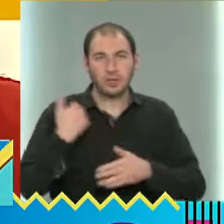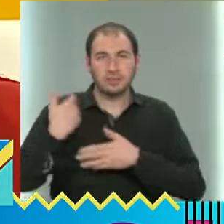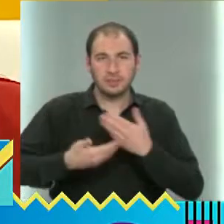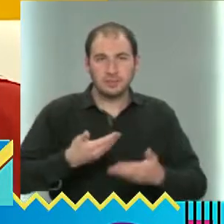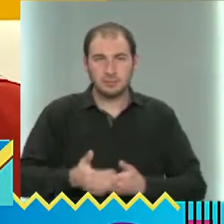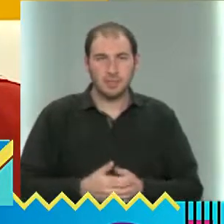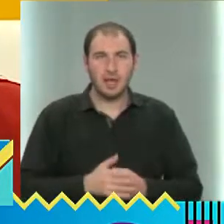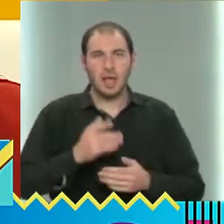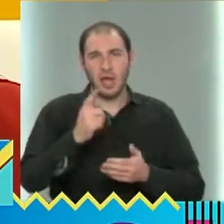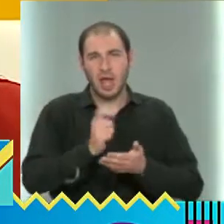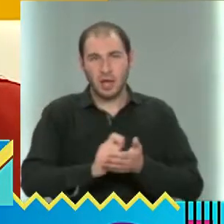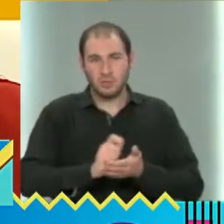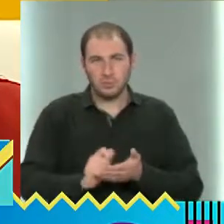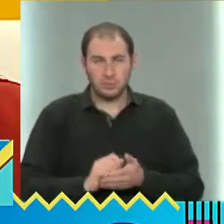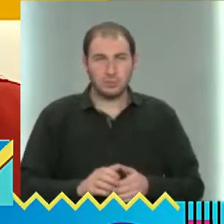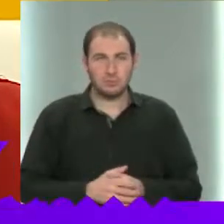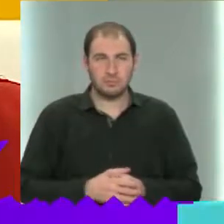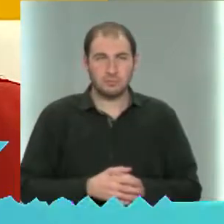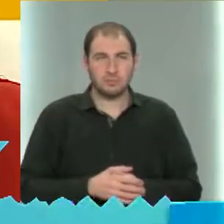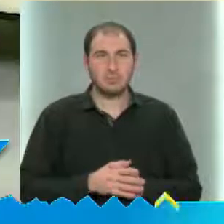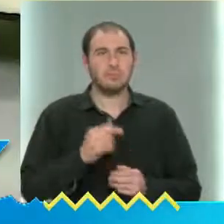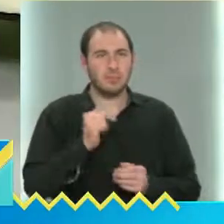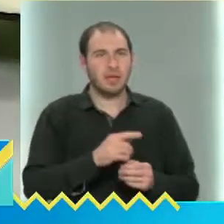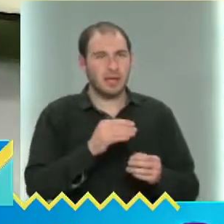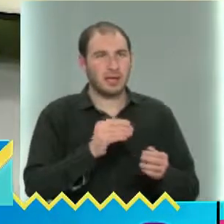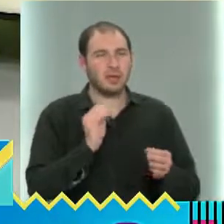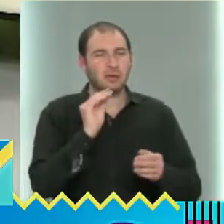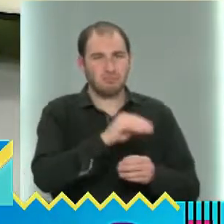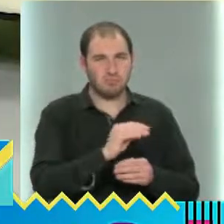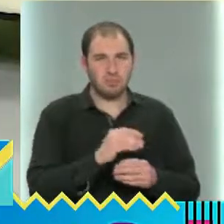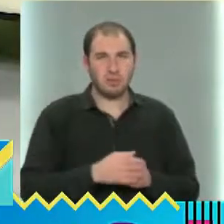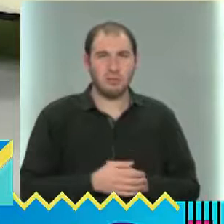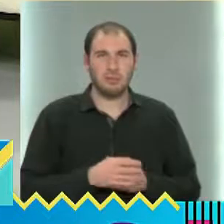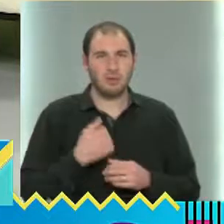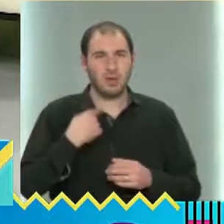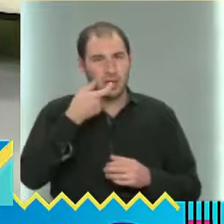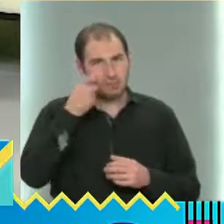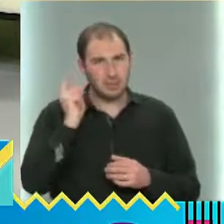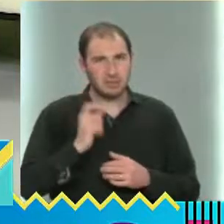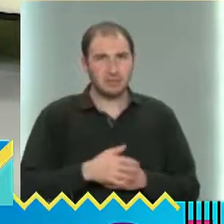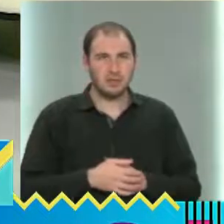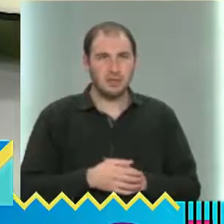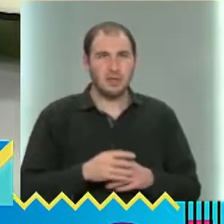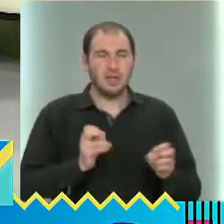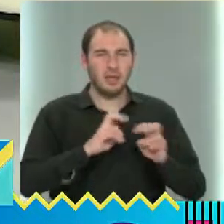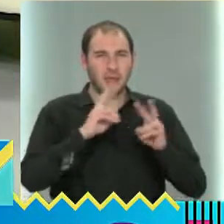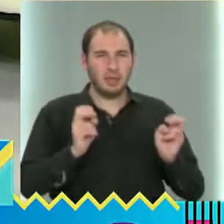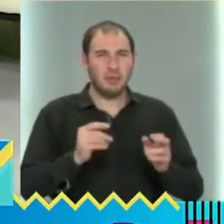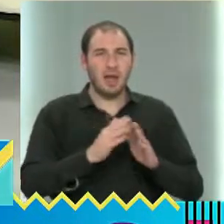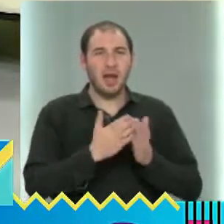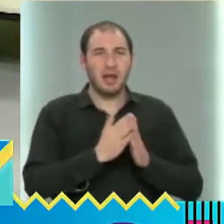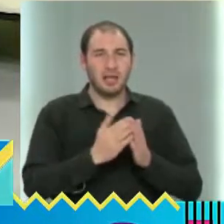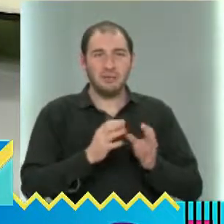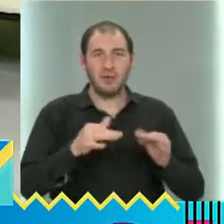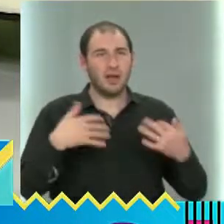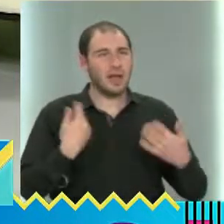planteando el autor. Ahí te hago una salvedad, ¿saben en qué punto, Liana, por experiencia personal? Sí. Una cuestión de que los libros son